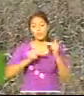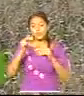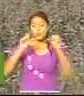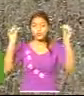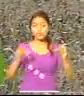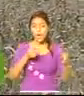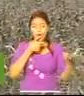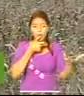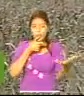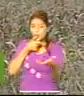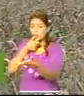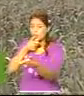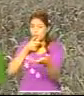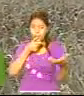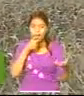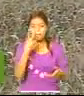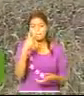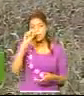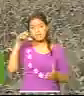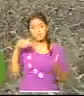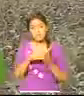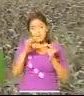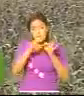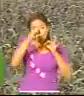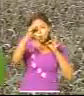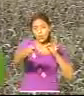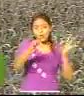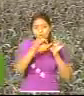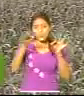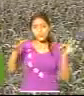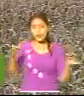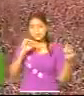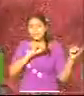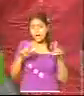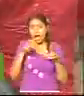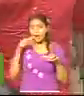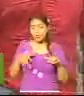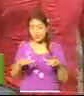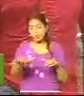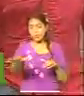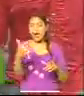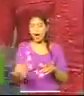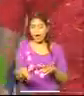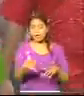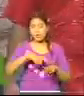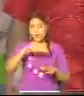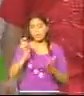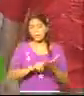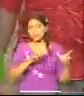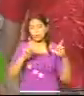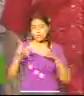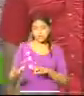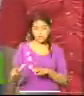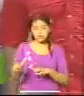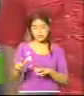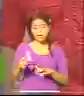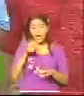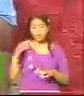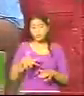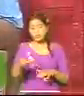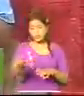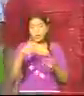de un sistema de riego para 20.000 hectáreas, ¿cierto, Quiro? Ya el canal principal se encuentra plenamente establecido, ya los